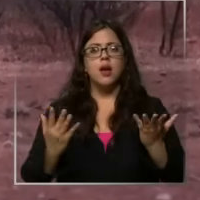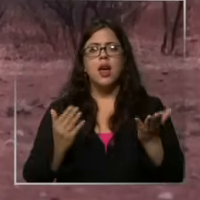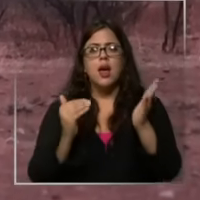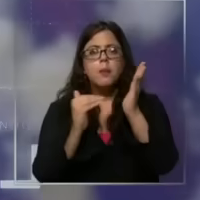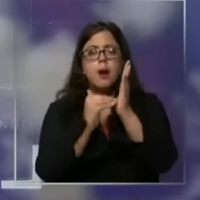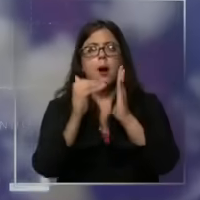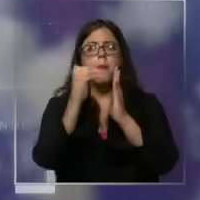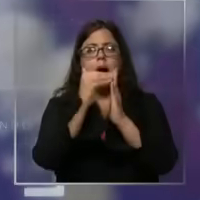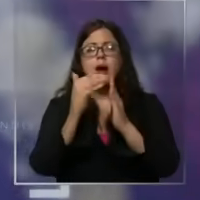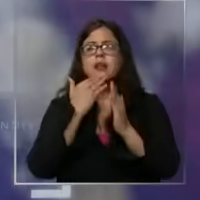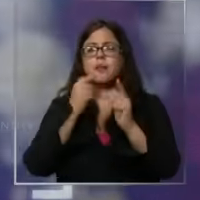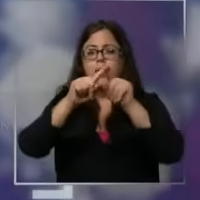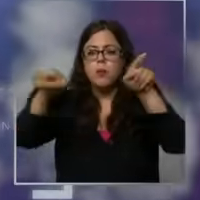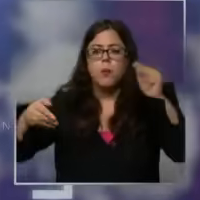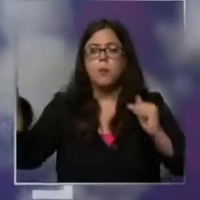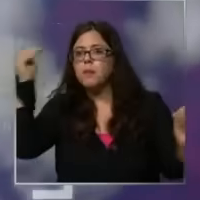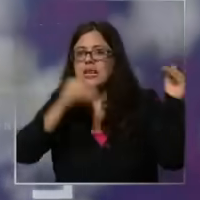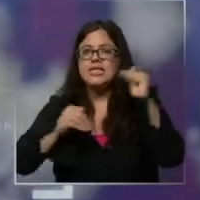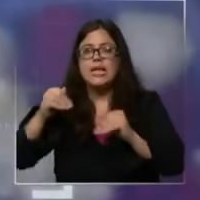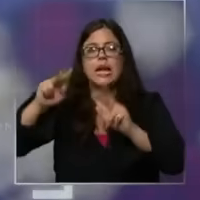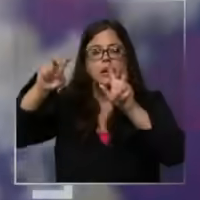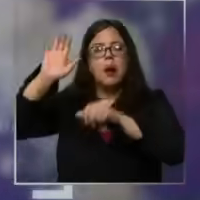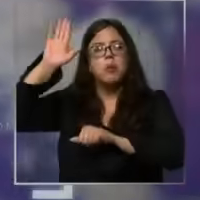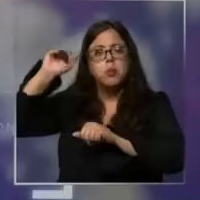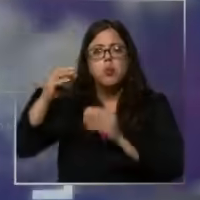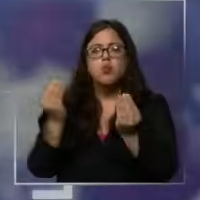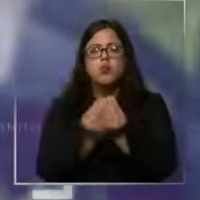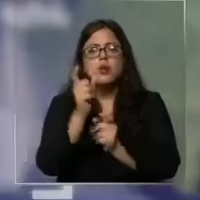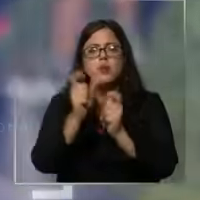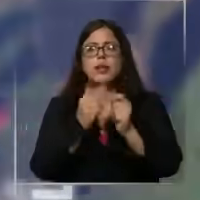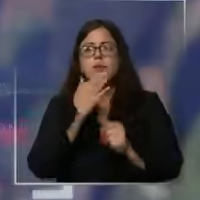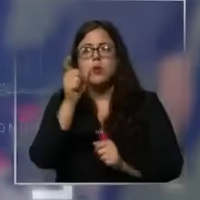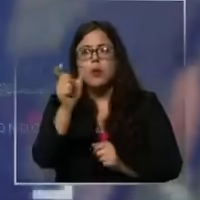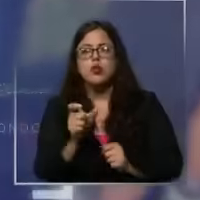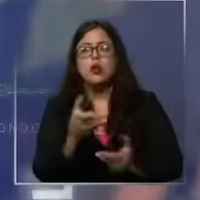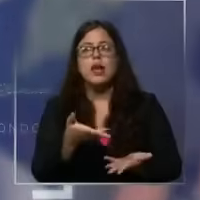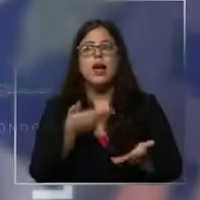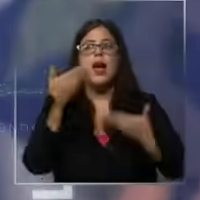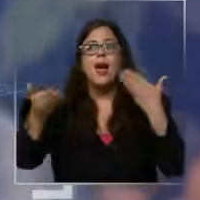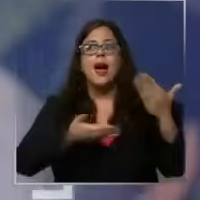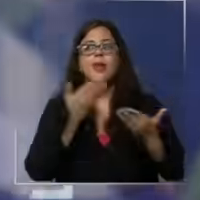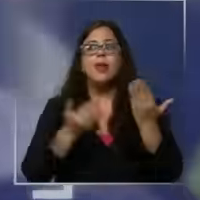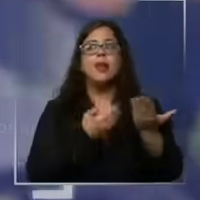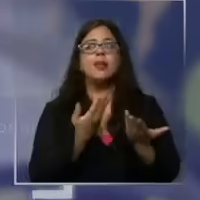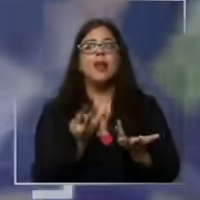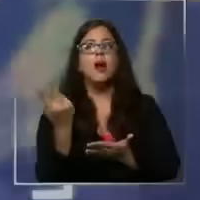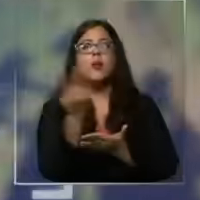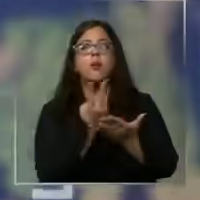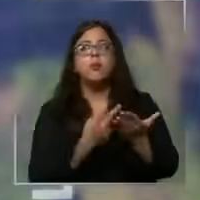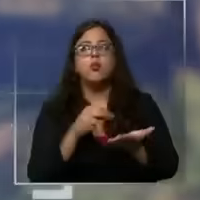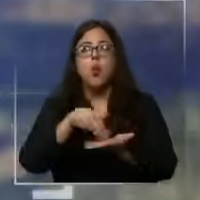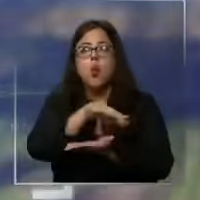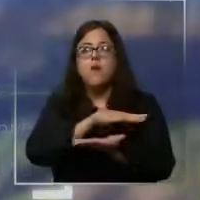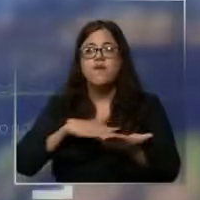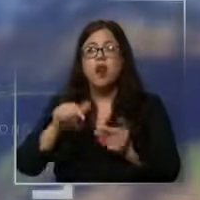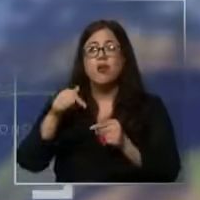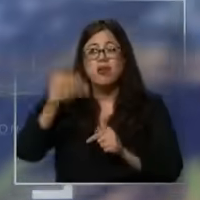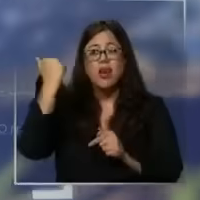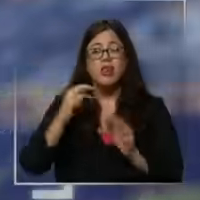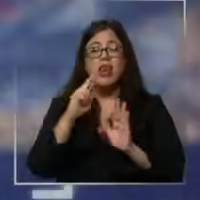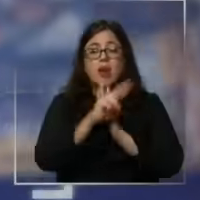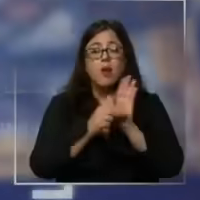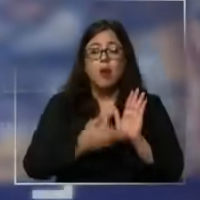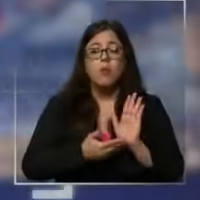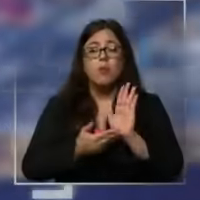cabo la mega despedida. Gran cantidad de asistentes, entre ellos un cantante urbano, el que hace muy poco un agudo reportaje dio a conocer como uno de